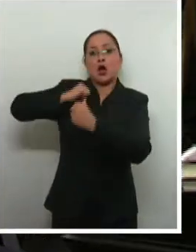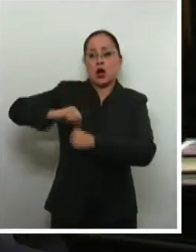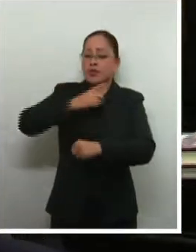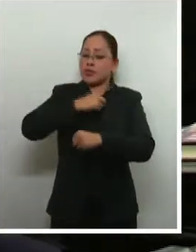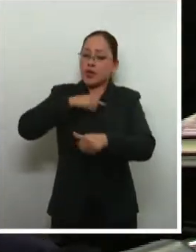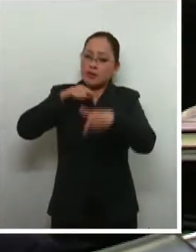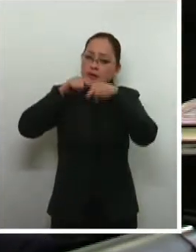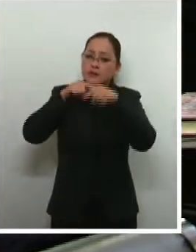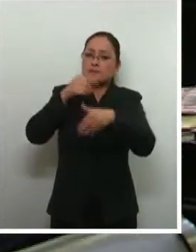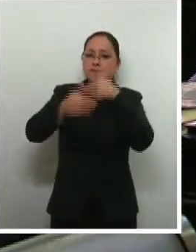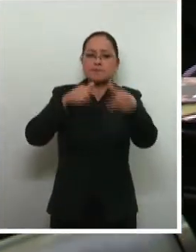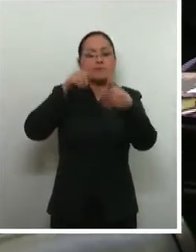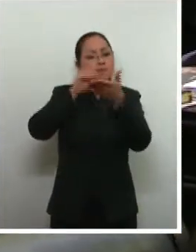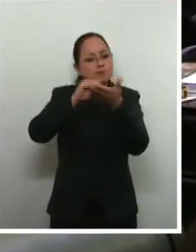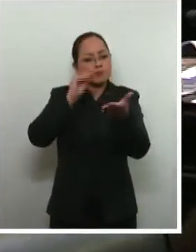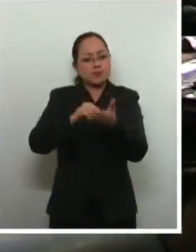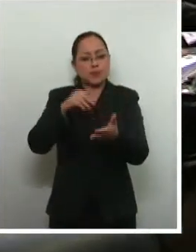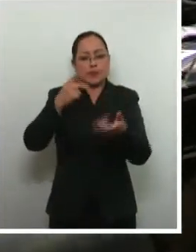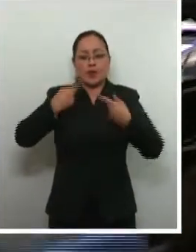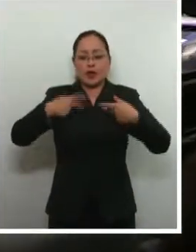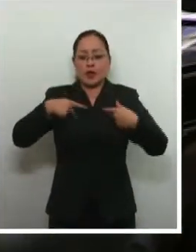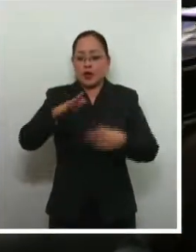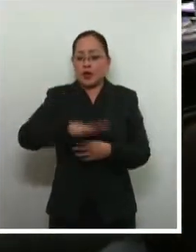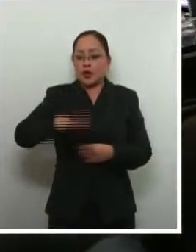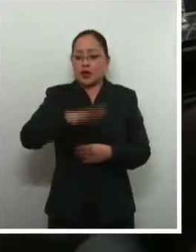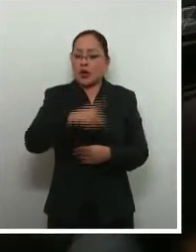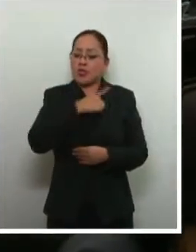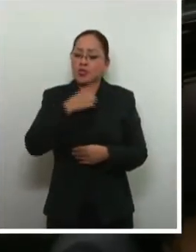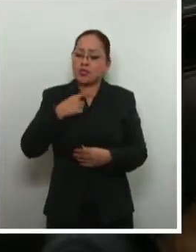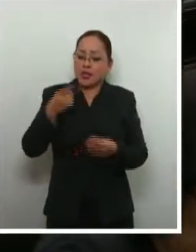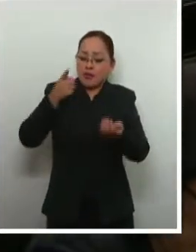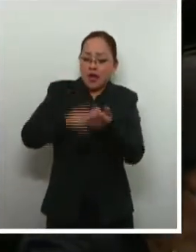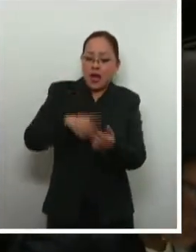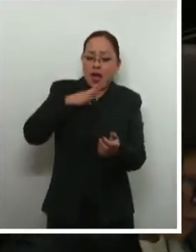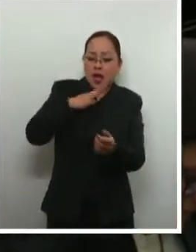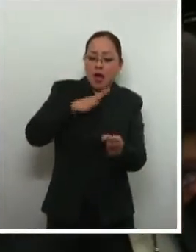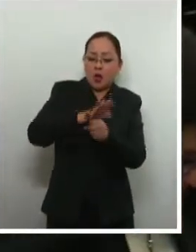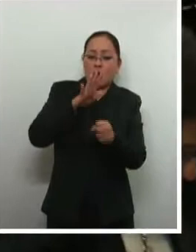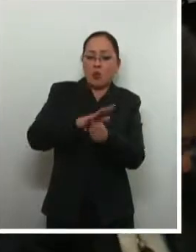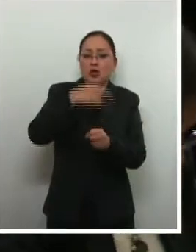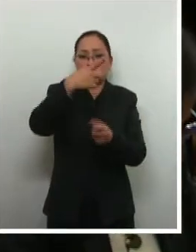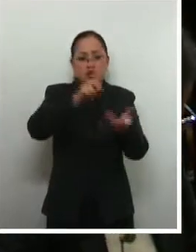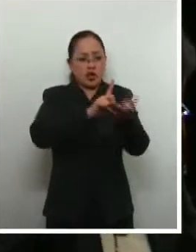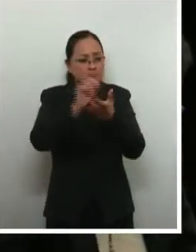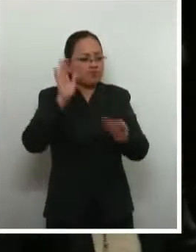vigente. La ciudadanía debe tener reservados estos